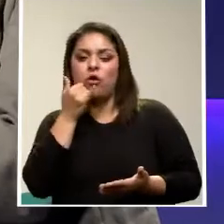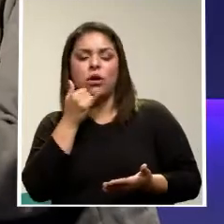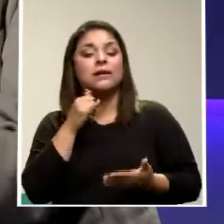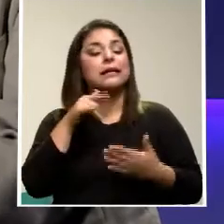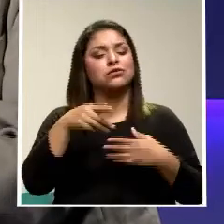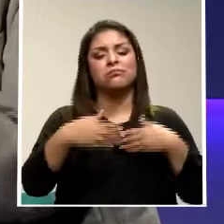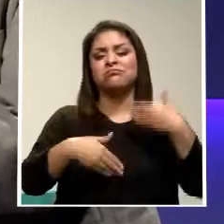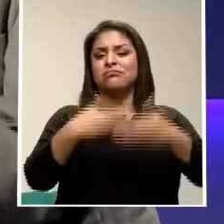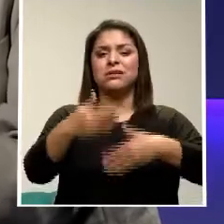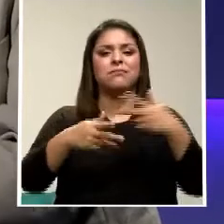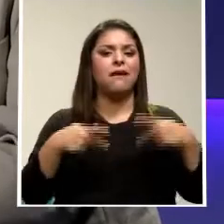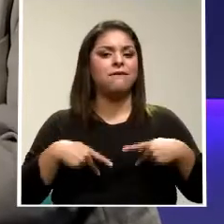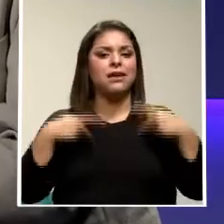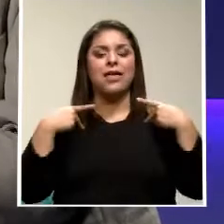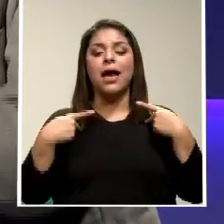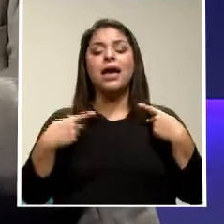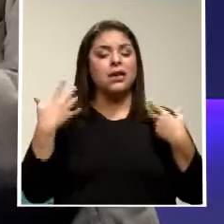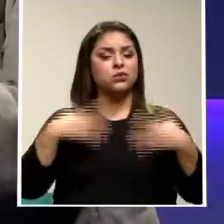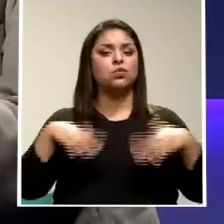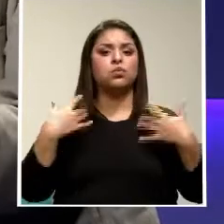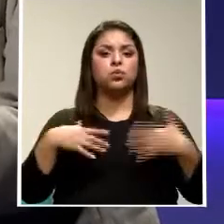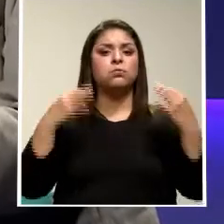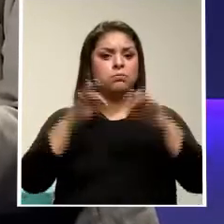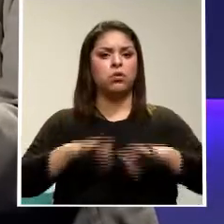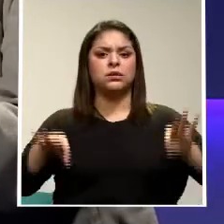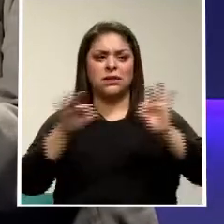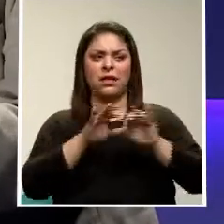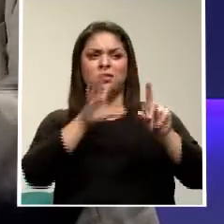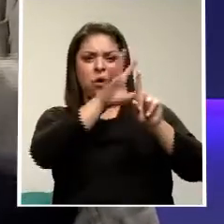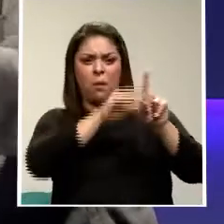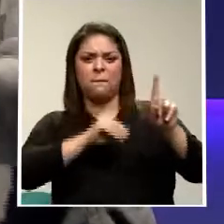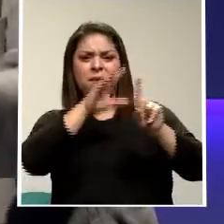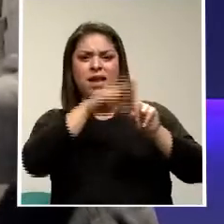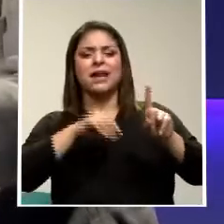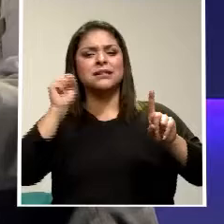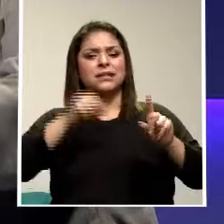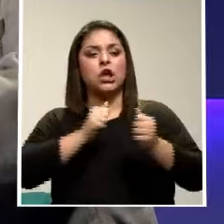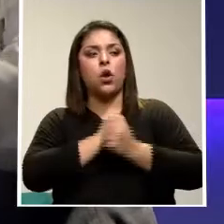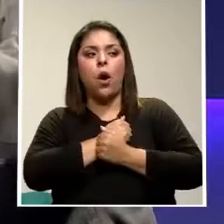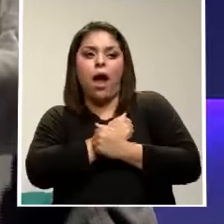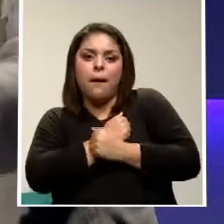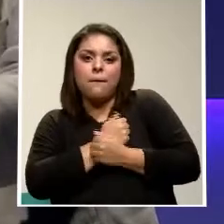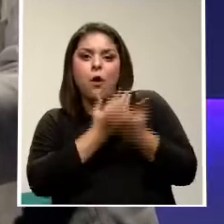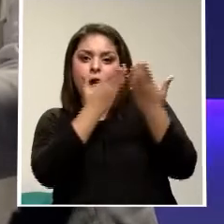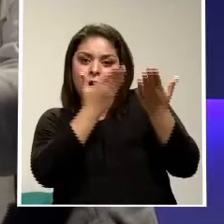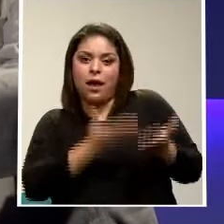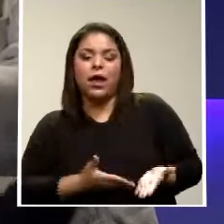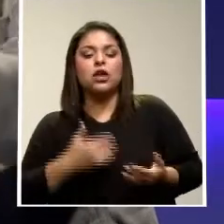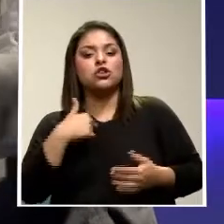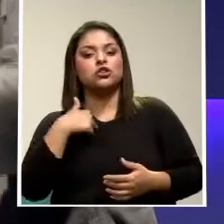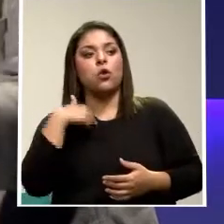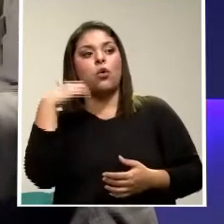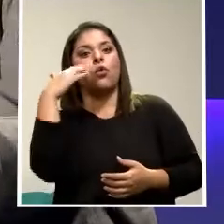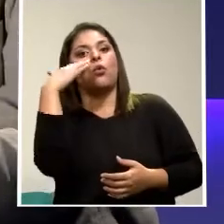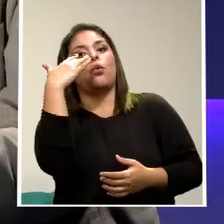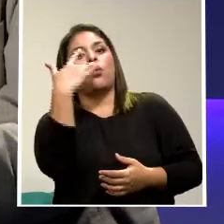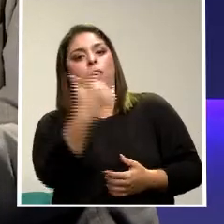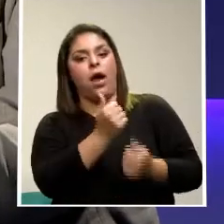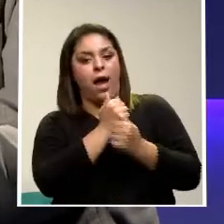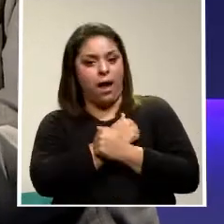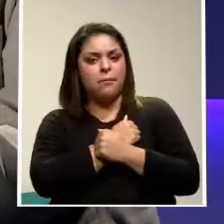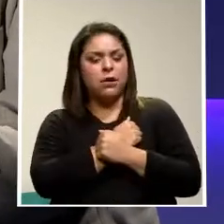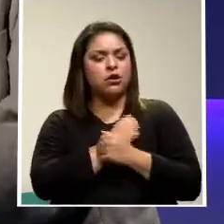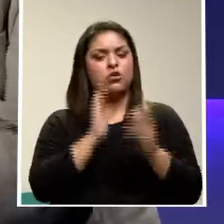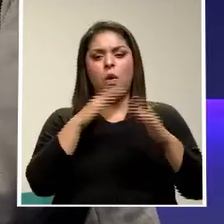estupendo, es necesario, es indispensable imitar con amor a los que uno y a las que uno ama y admira. No hay